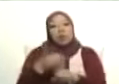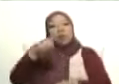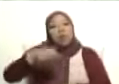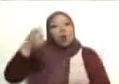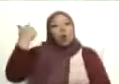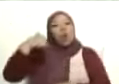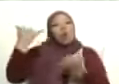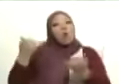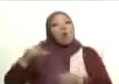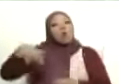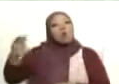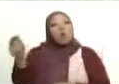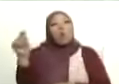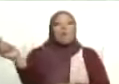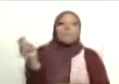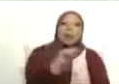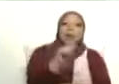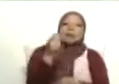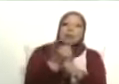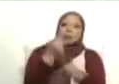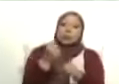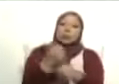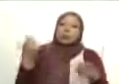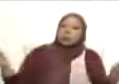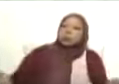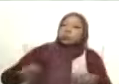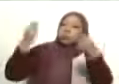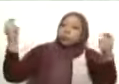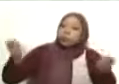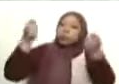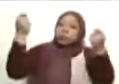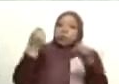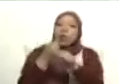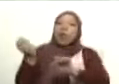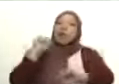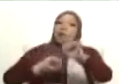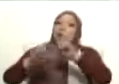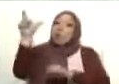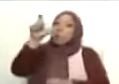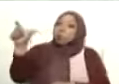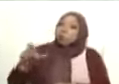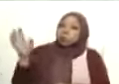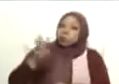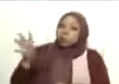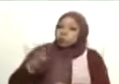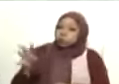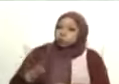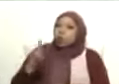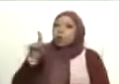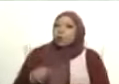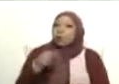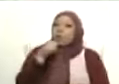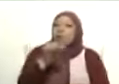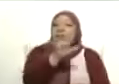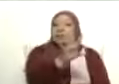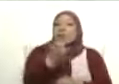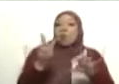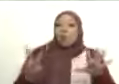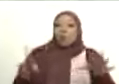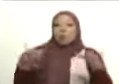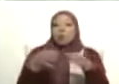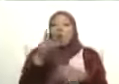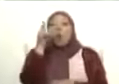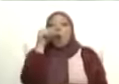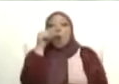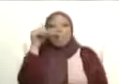de hoy, luego de un mes de una ardua campaña electoral para la defensa del territorio esequibo. También 52 mil